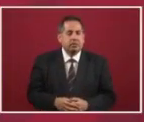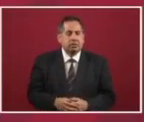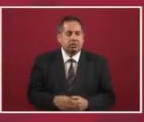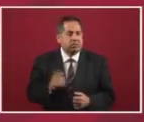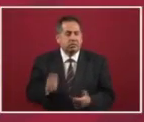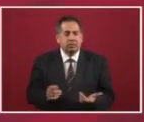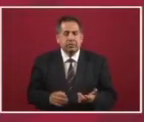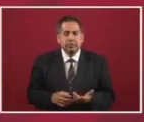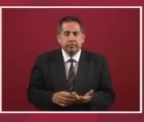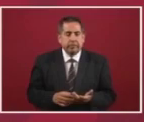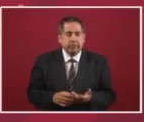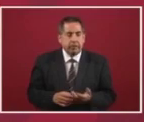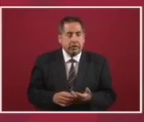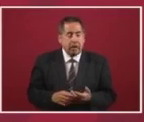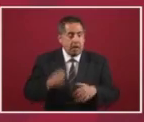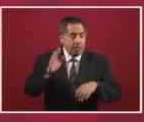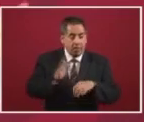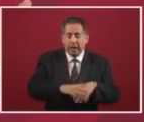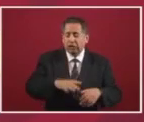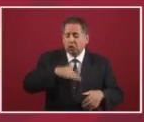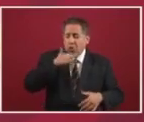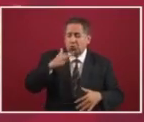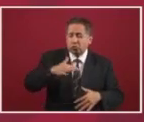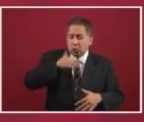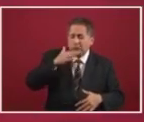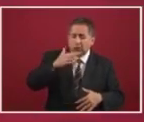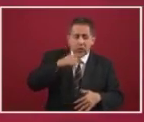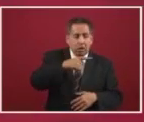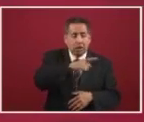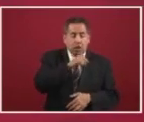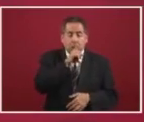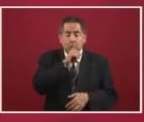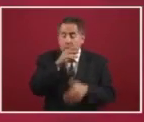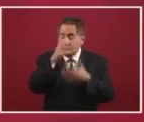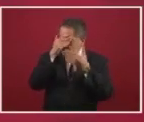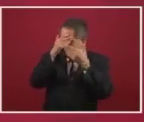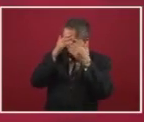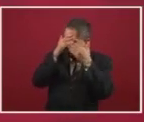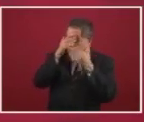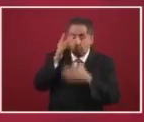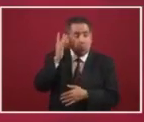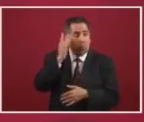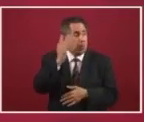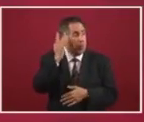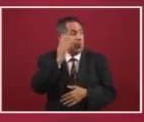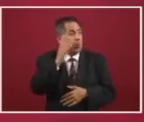que en la época de más corrupción no vieron nada,